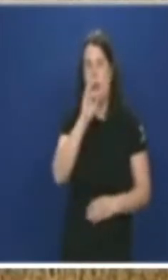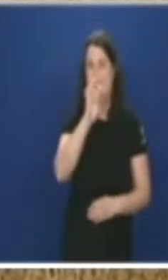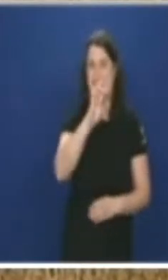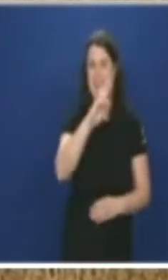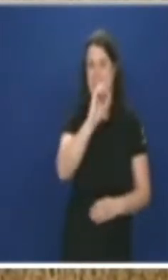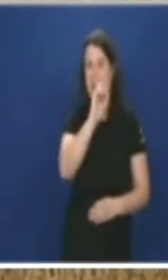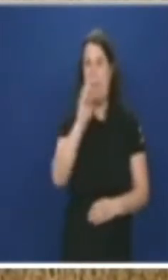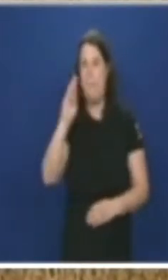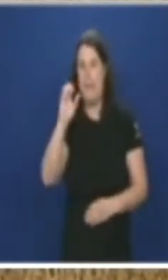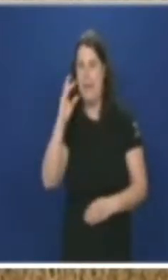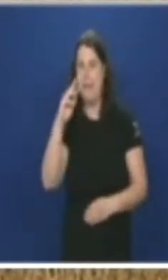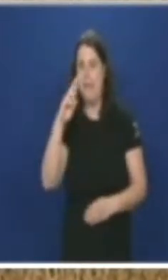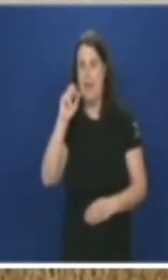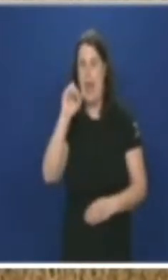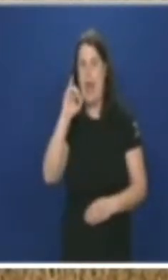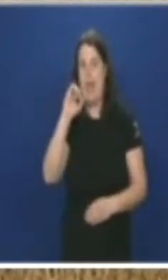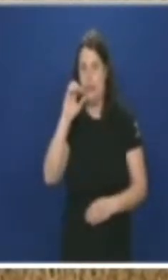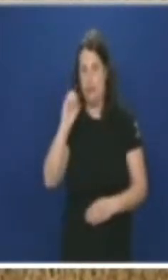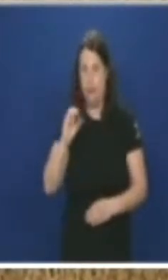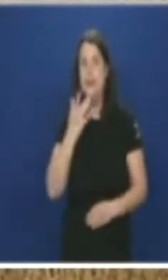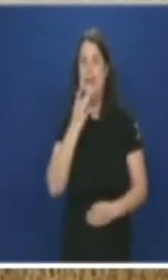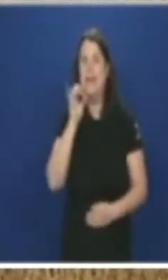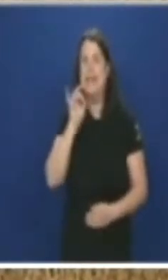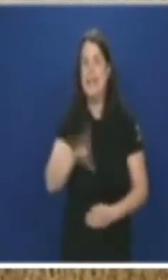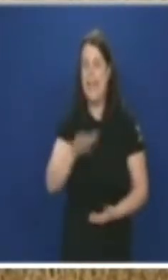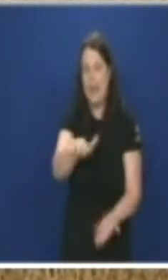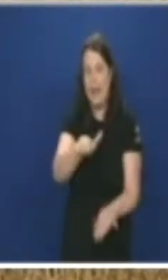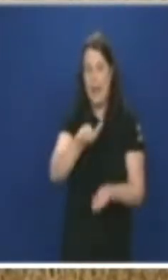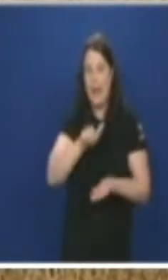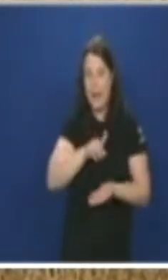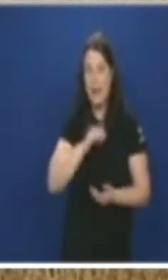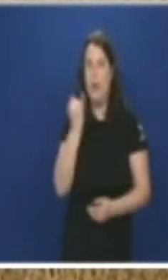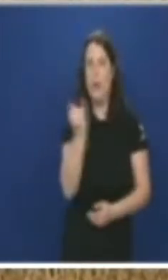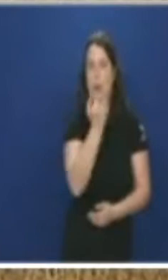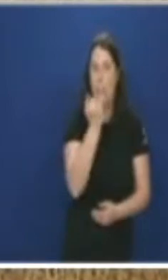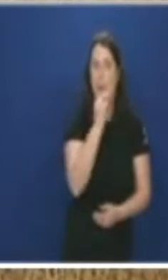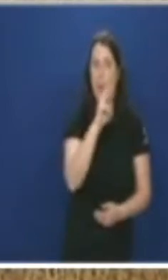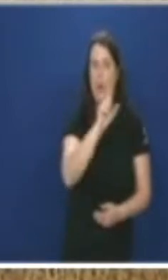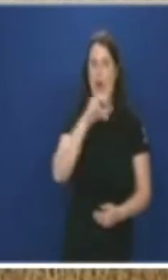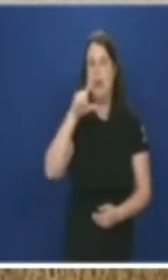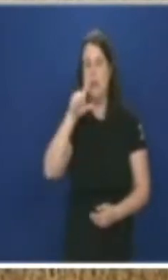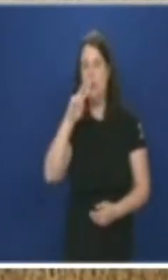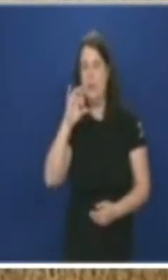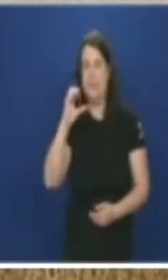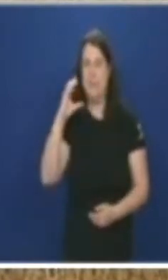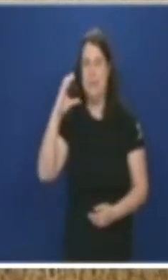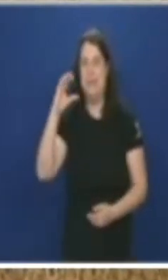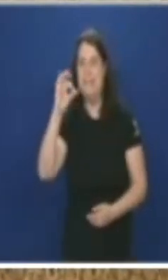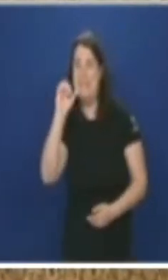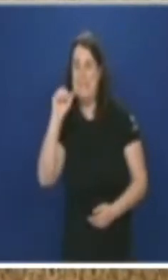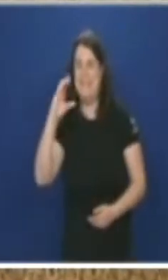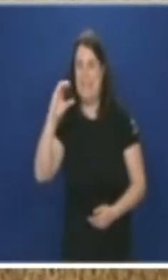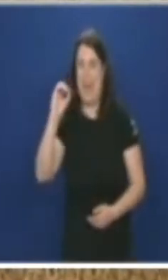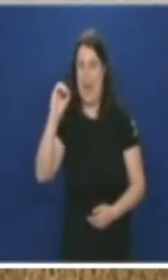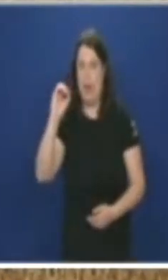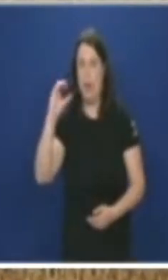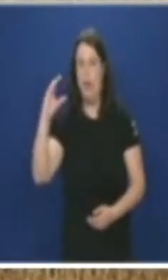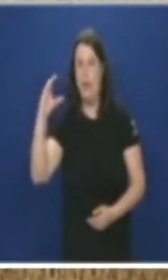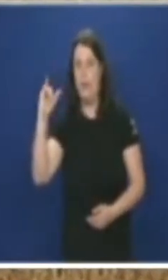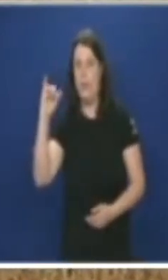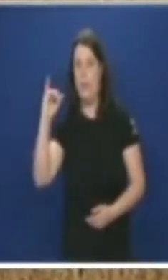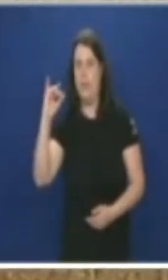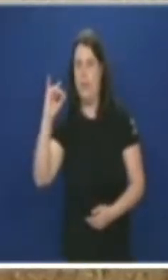Pedrallo. Recolle a medalla na súa representación don Juan Luis Saco Cid, quen a continuación toma a